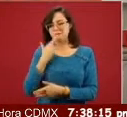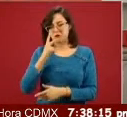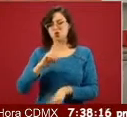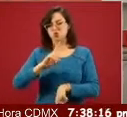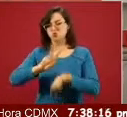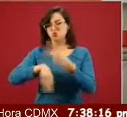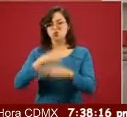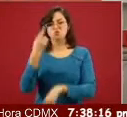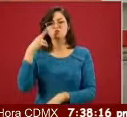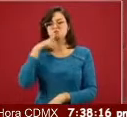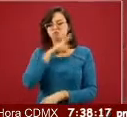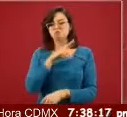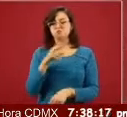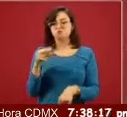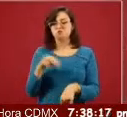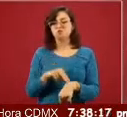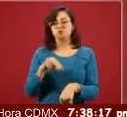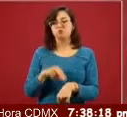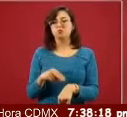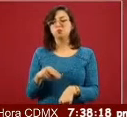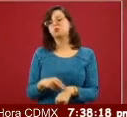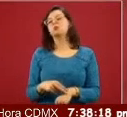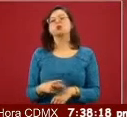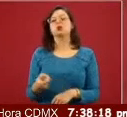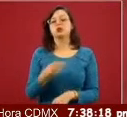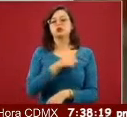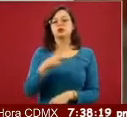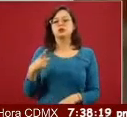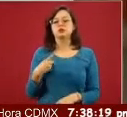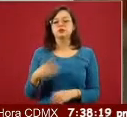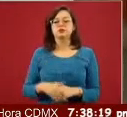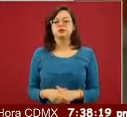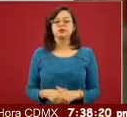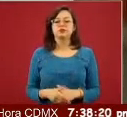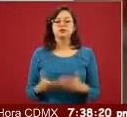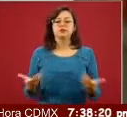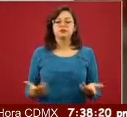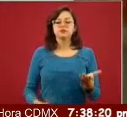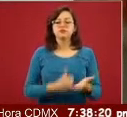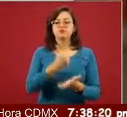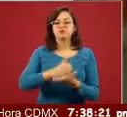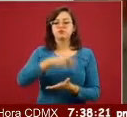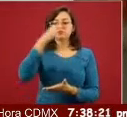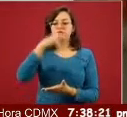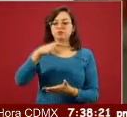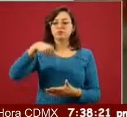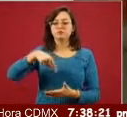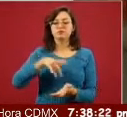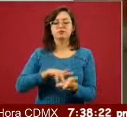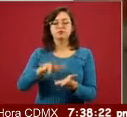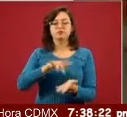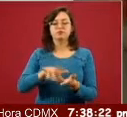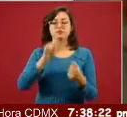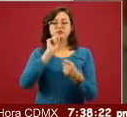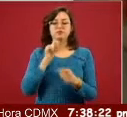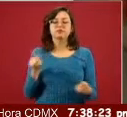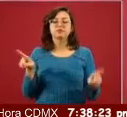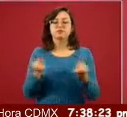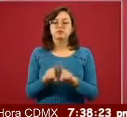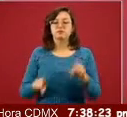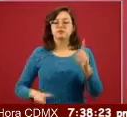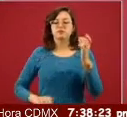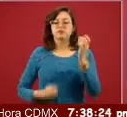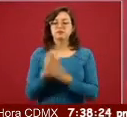que acuda a una valoración médica. Ahora que empecemos o empiece la Ciudad de México con nuestro apoyo también, este programa